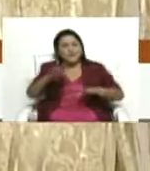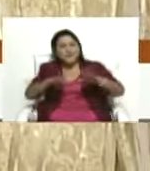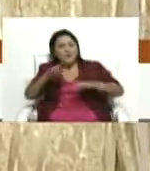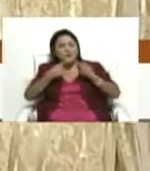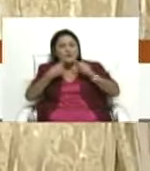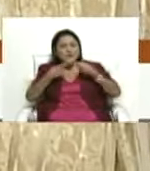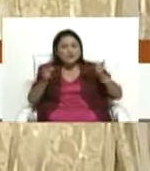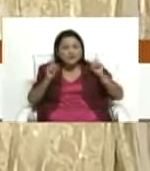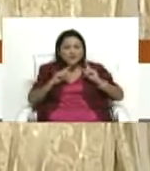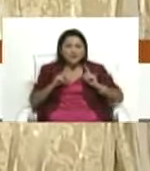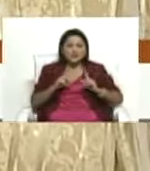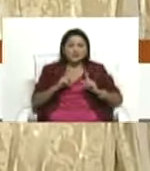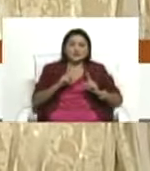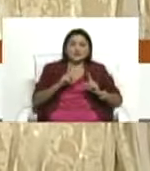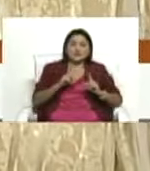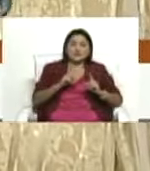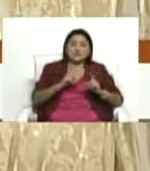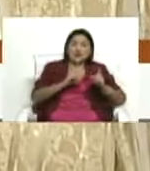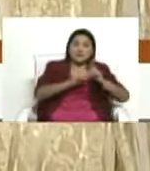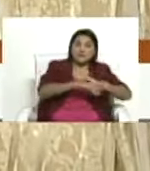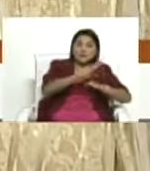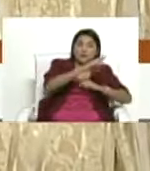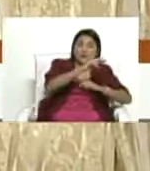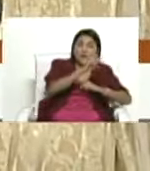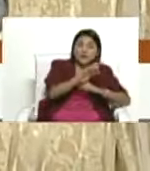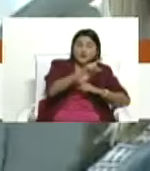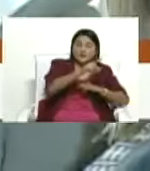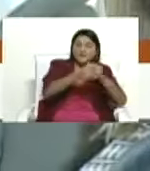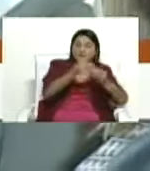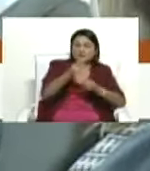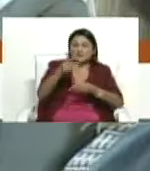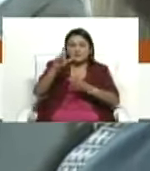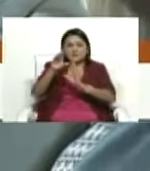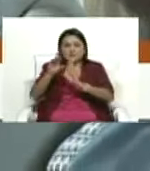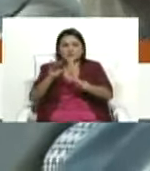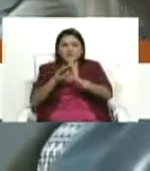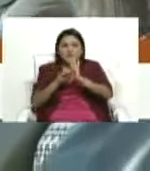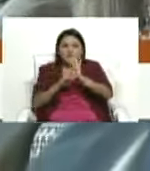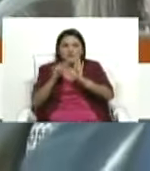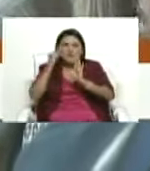al Poder Electoral y entonces van a hacer ellos el cronograma electoral, nada más falso.